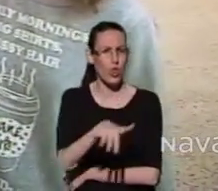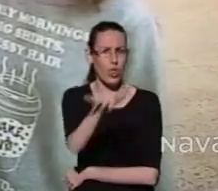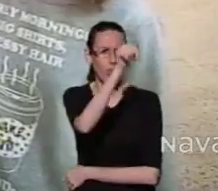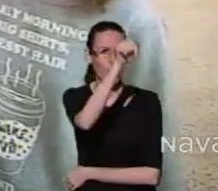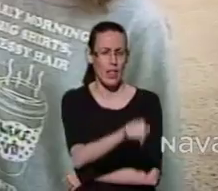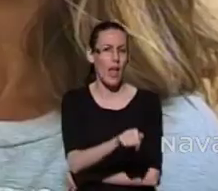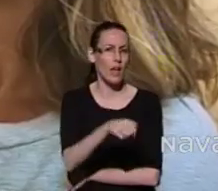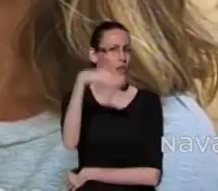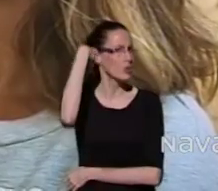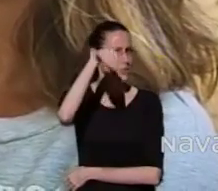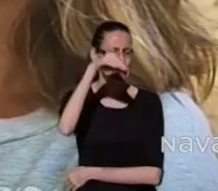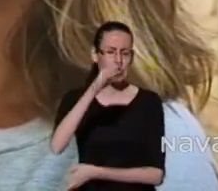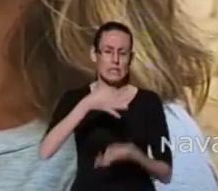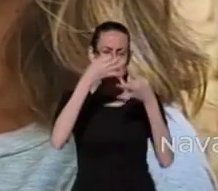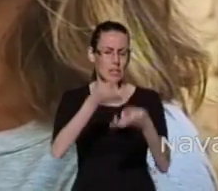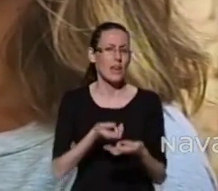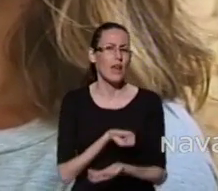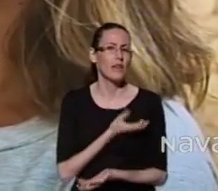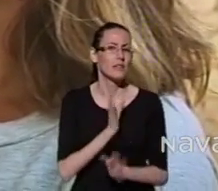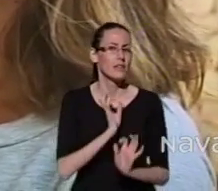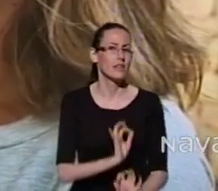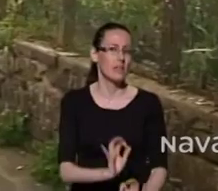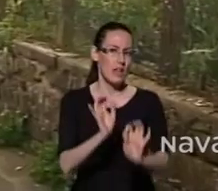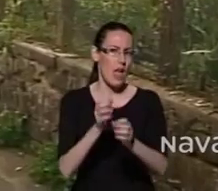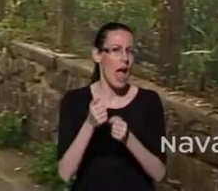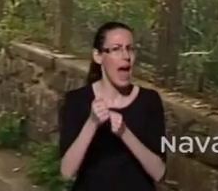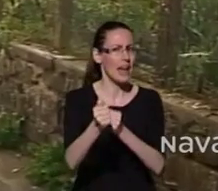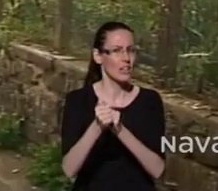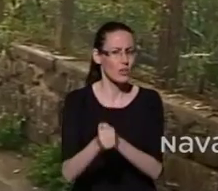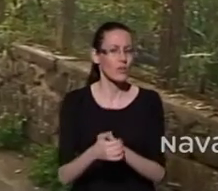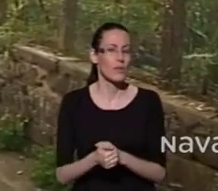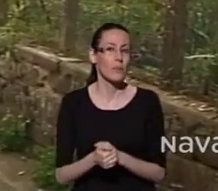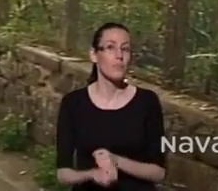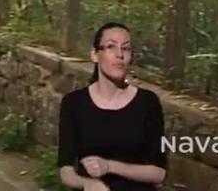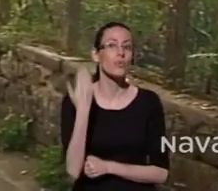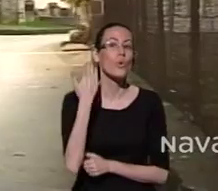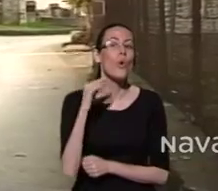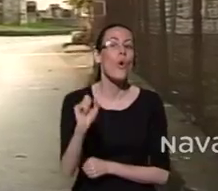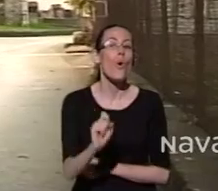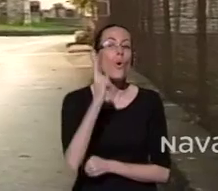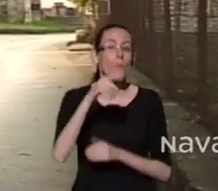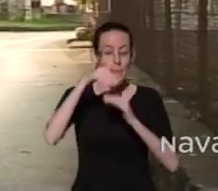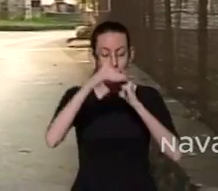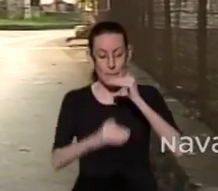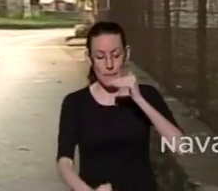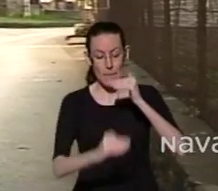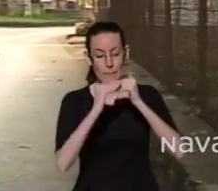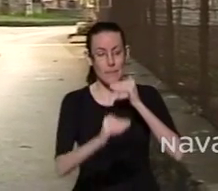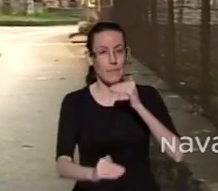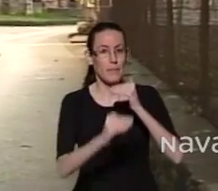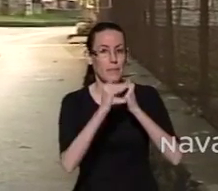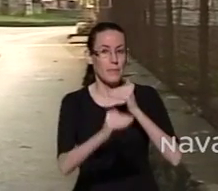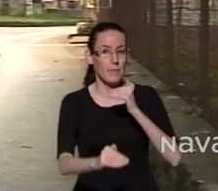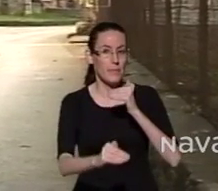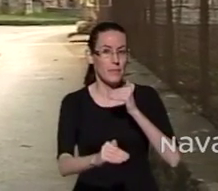Malarreca, mucha afición. Sobre todo la escora, ¿no? La primera apuesta que se hizo, según está escrito, la